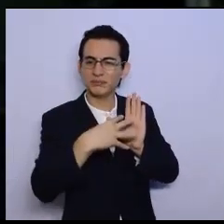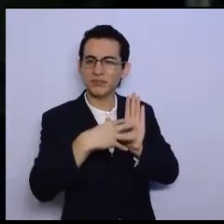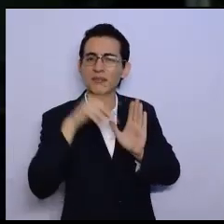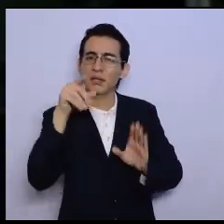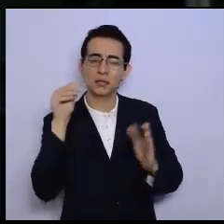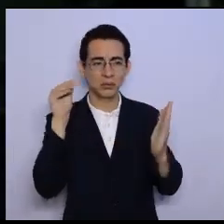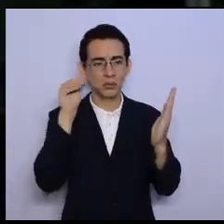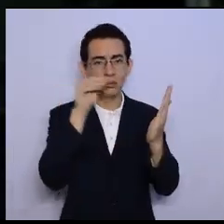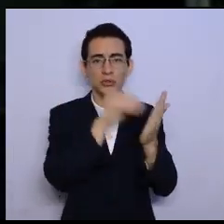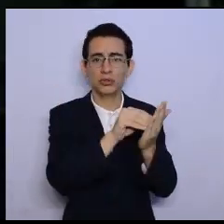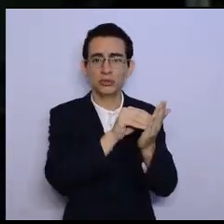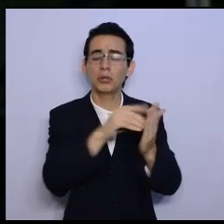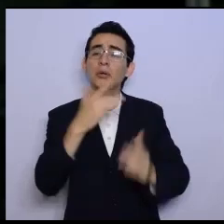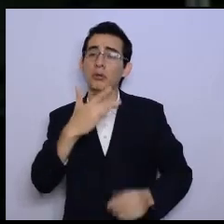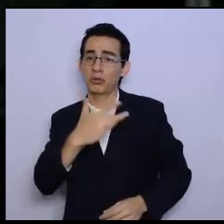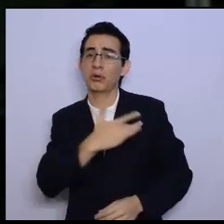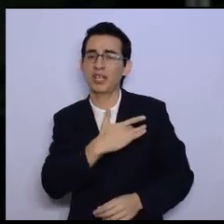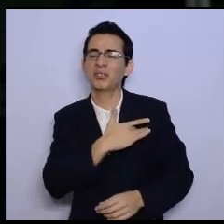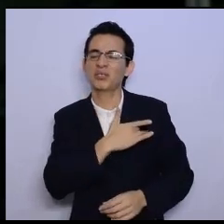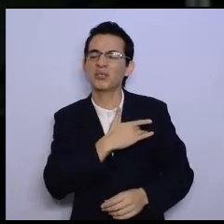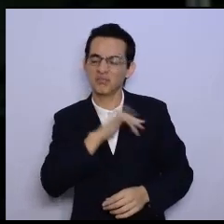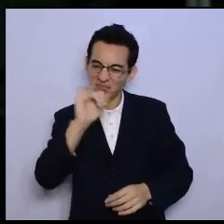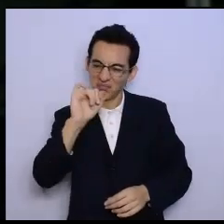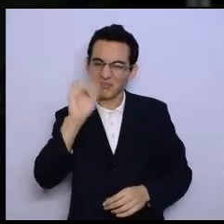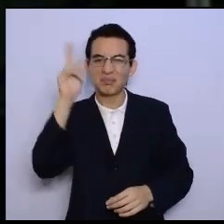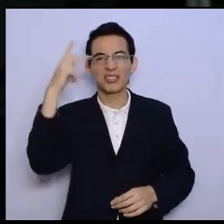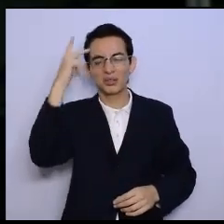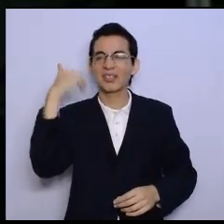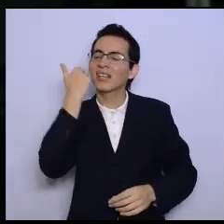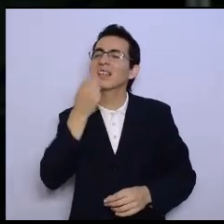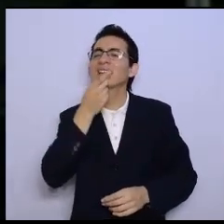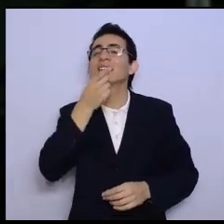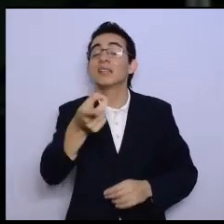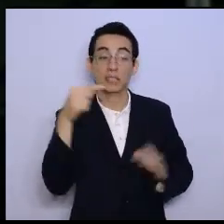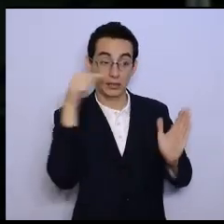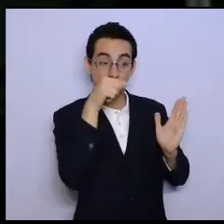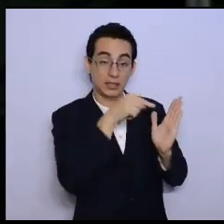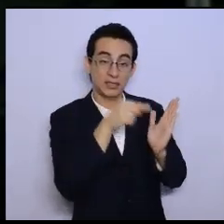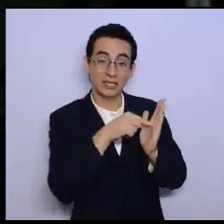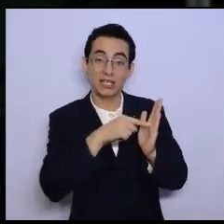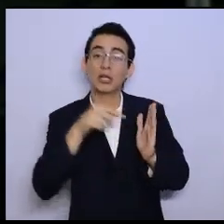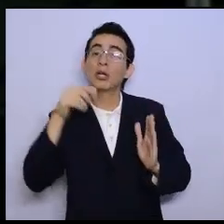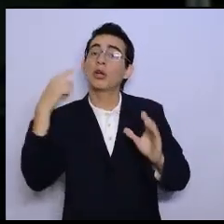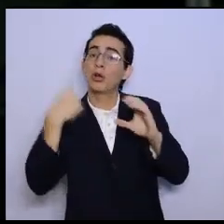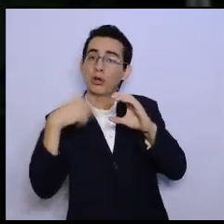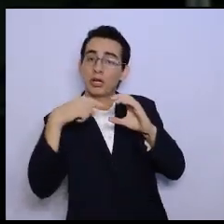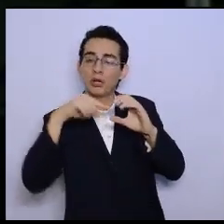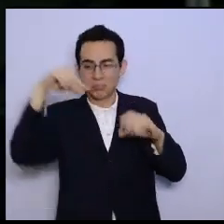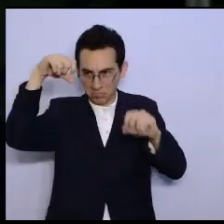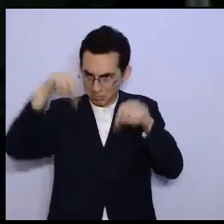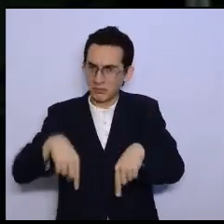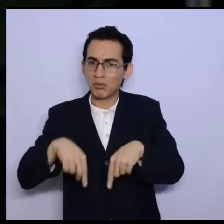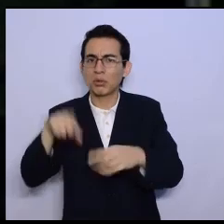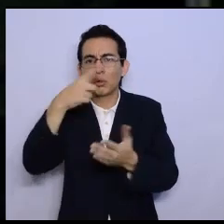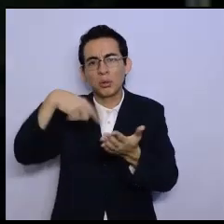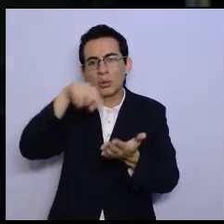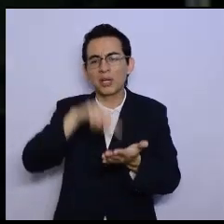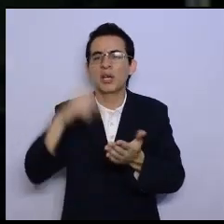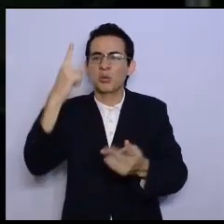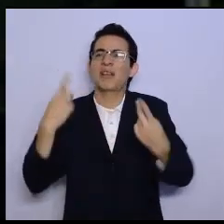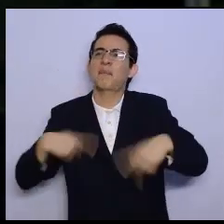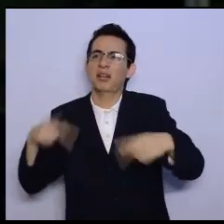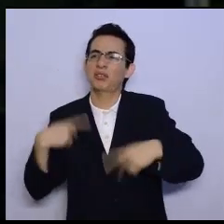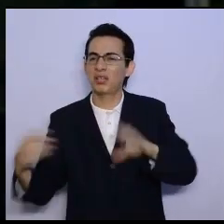estaba poniendo en mi corazón para compartirles. El correo es de una hermana de aquí de Casa de Oración, lo voy a